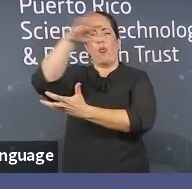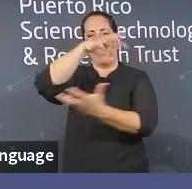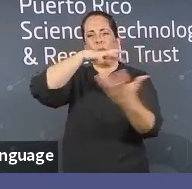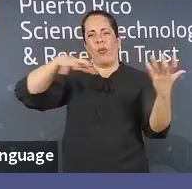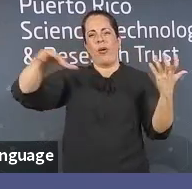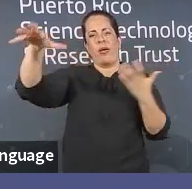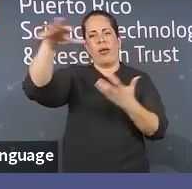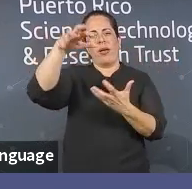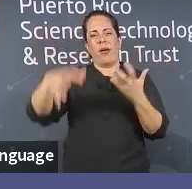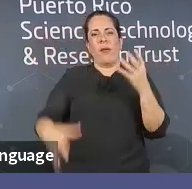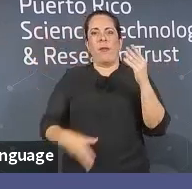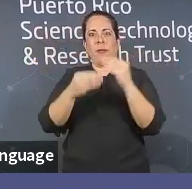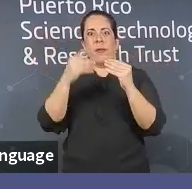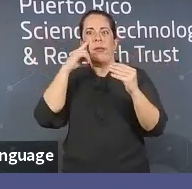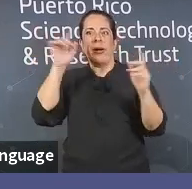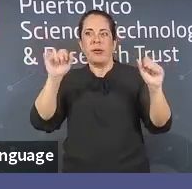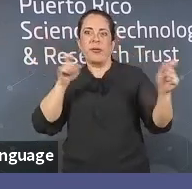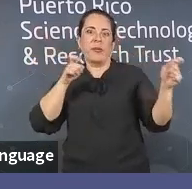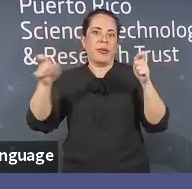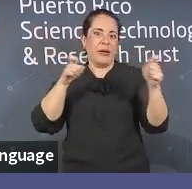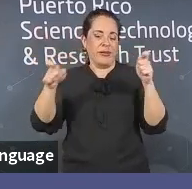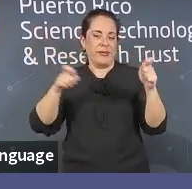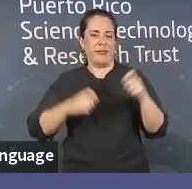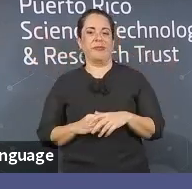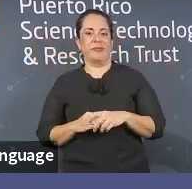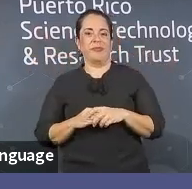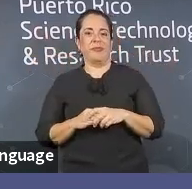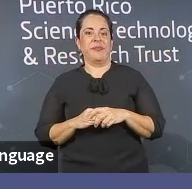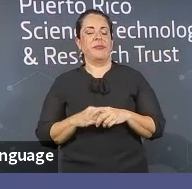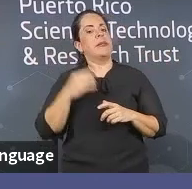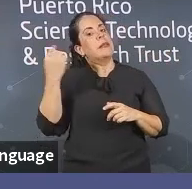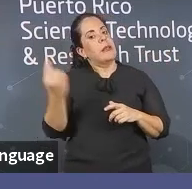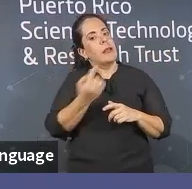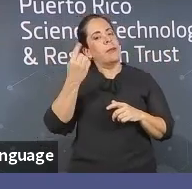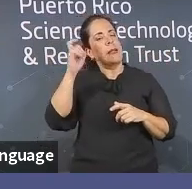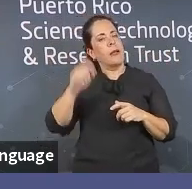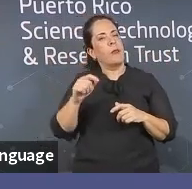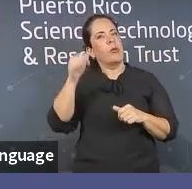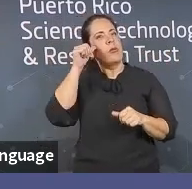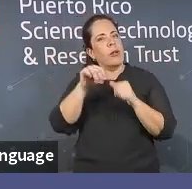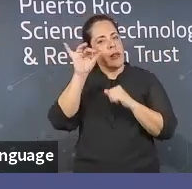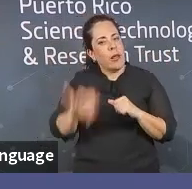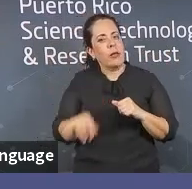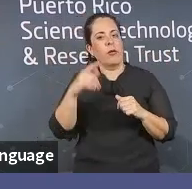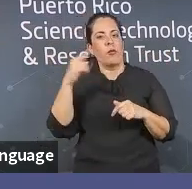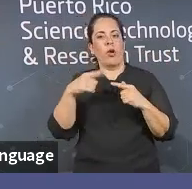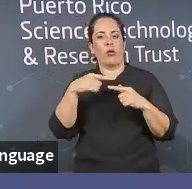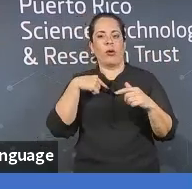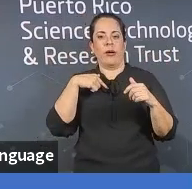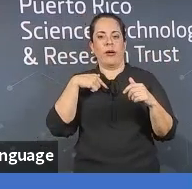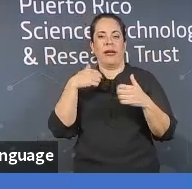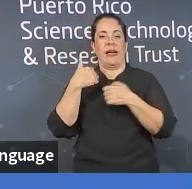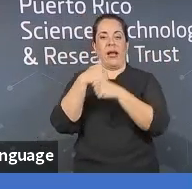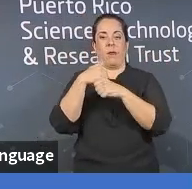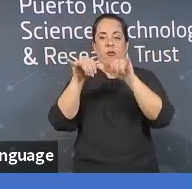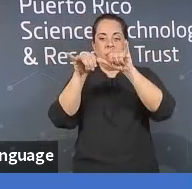red tridimensional para controlar el mosquito. Entonces, siempre tengamos eso presente cuando hacemos una calibración de equipo o